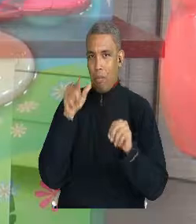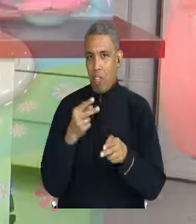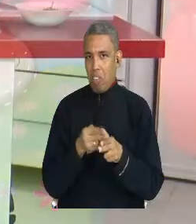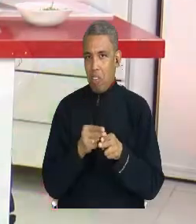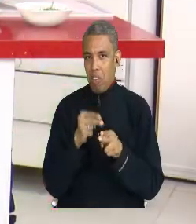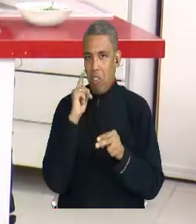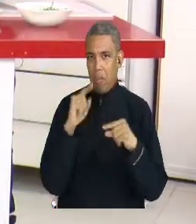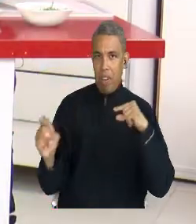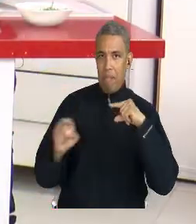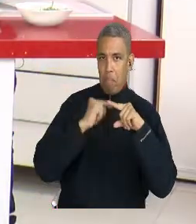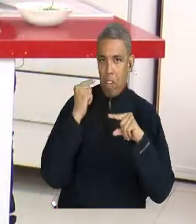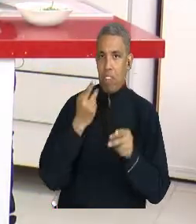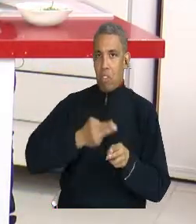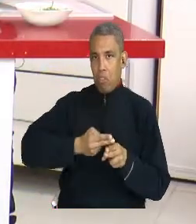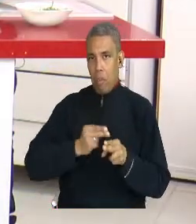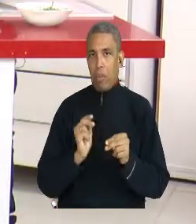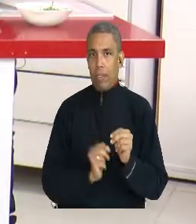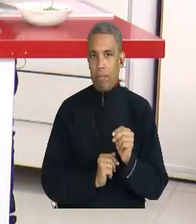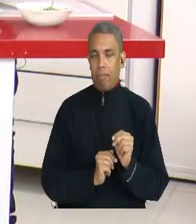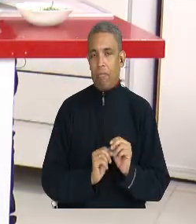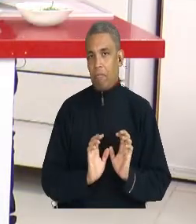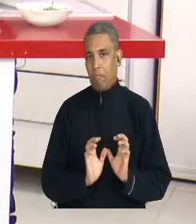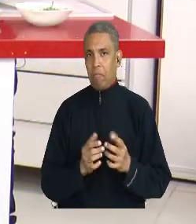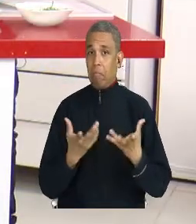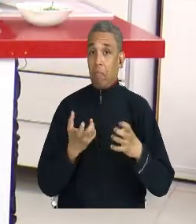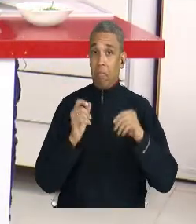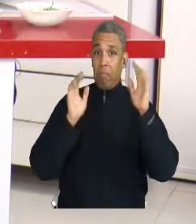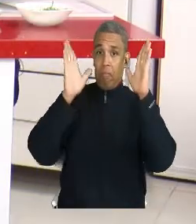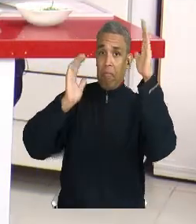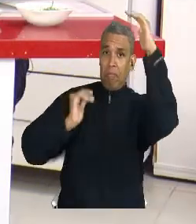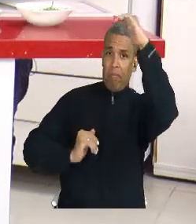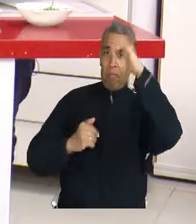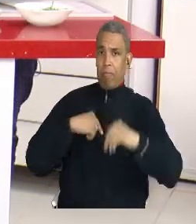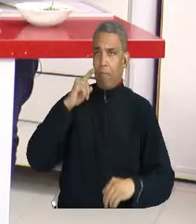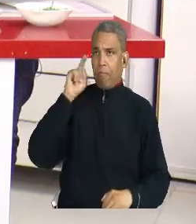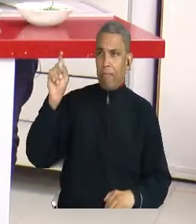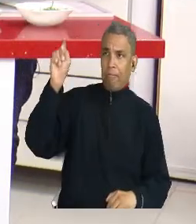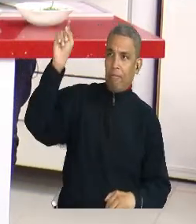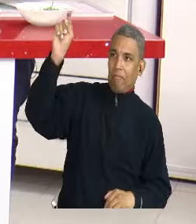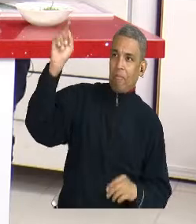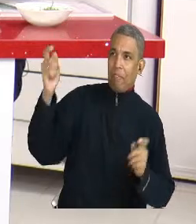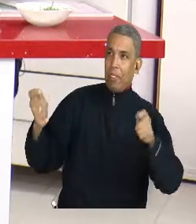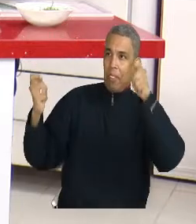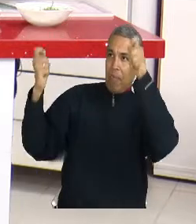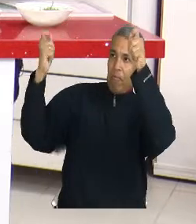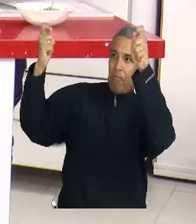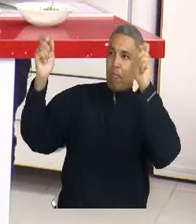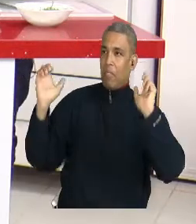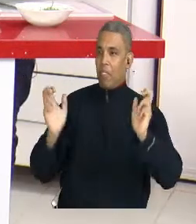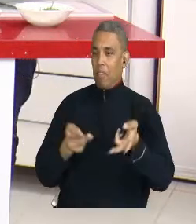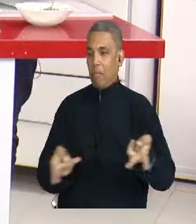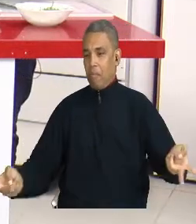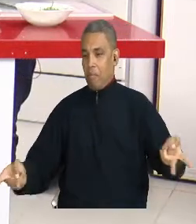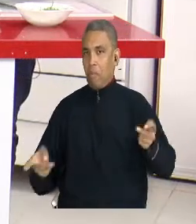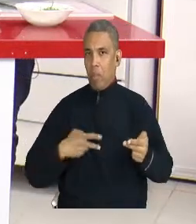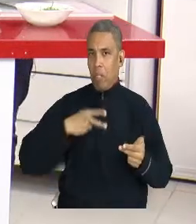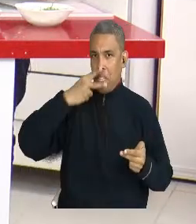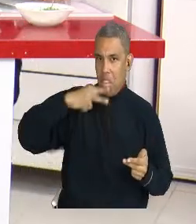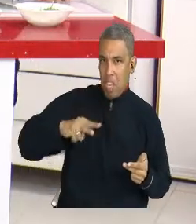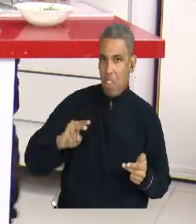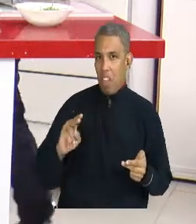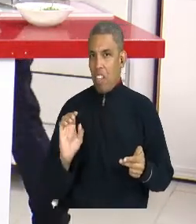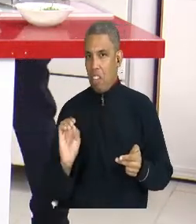sus princesas, o para que puedan, ¿por qué no?, con esta hermosa negrita, decorar también su sala. Lo que ustedes deseen lo pueden hacer,